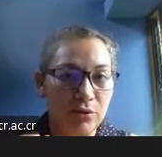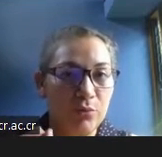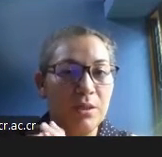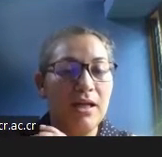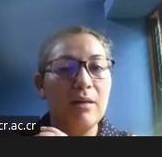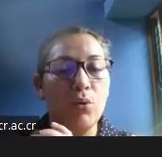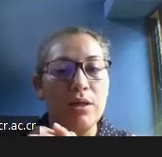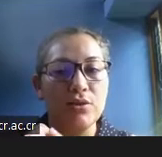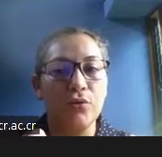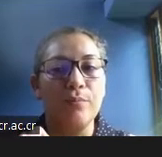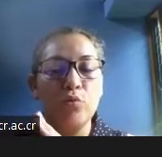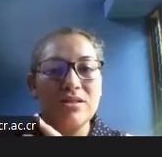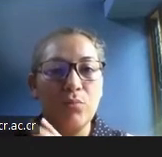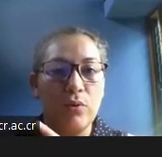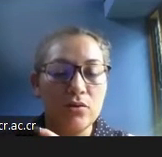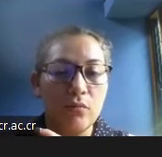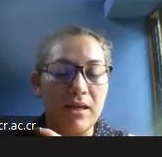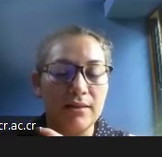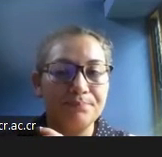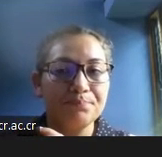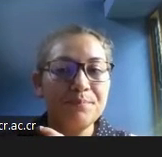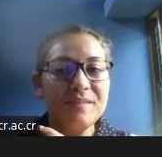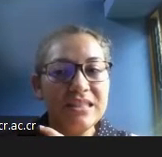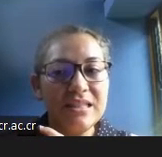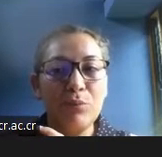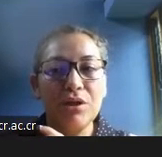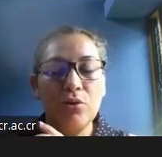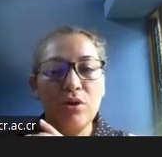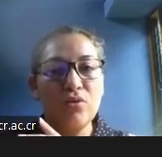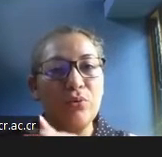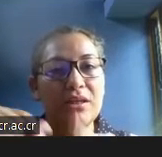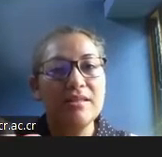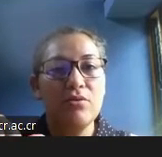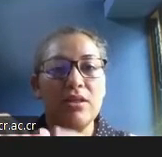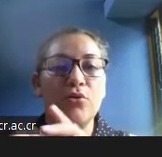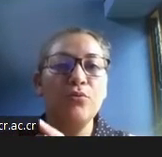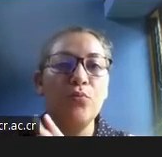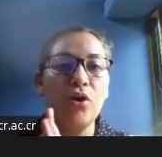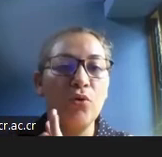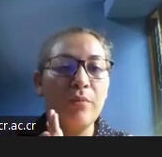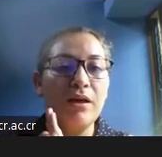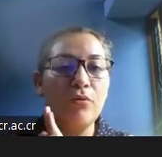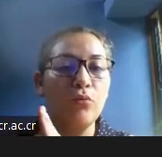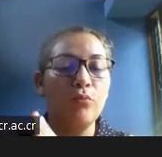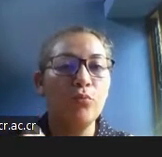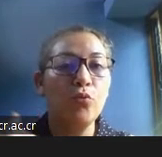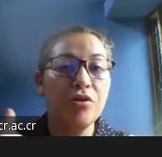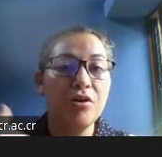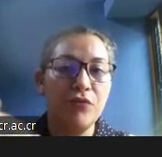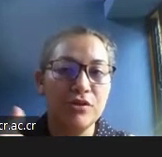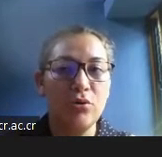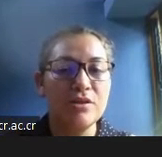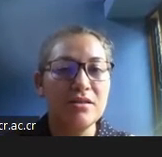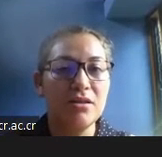estar hablando, ¿verdad? La población, nuestra población meta. ¿Y por qué digo esto? Porque en este video podemos ver